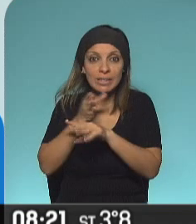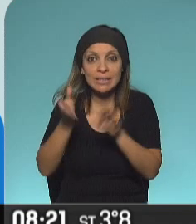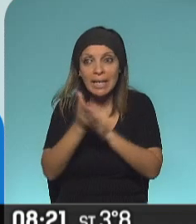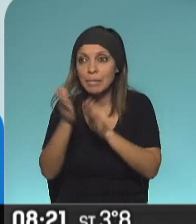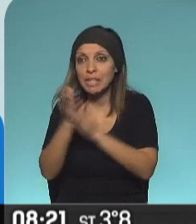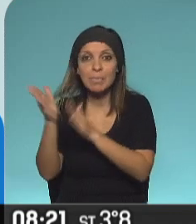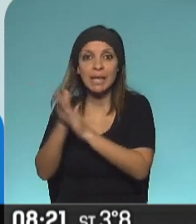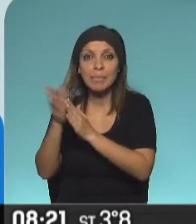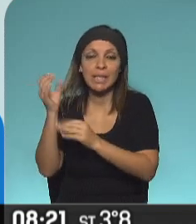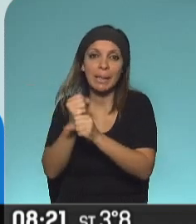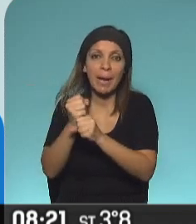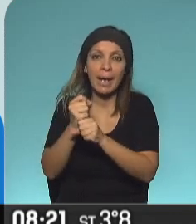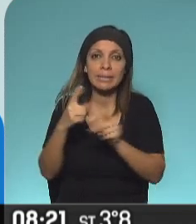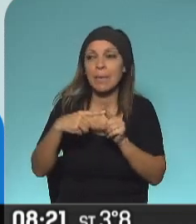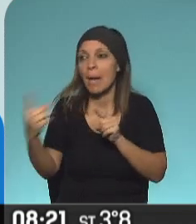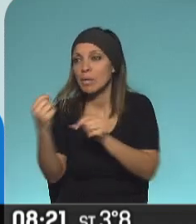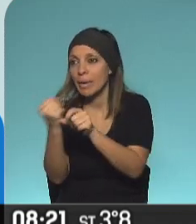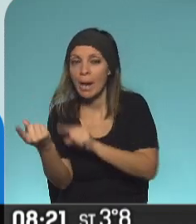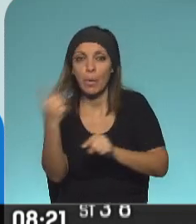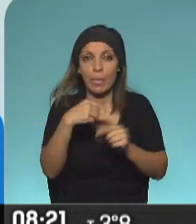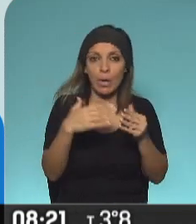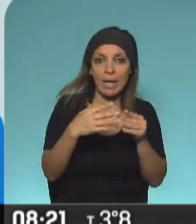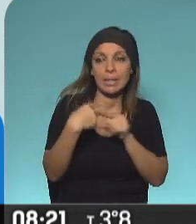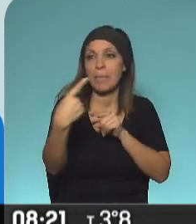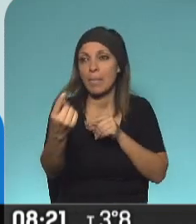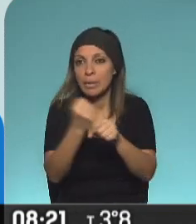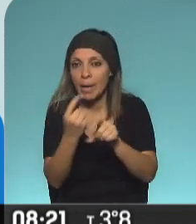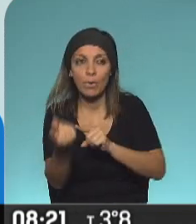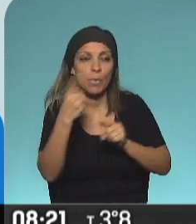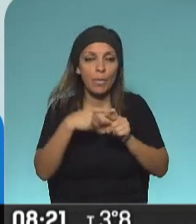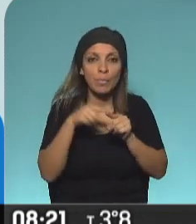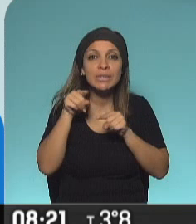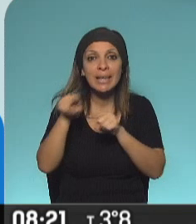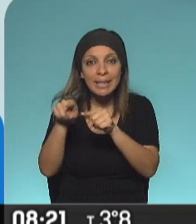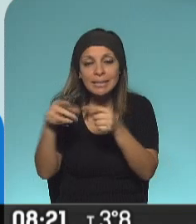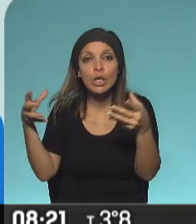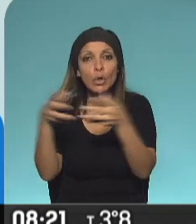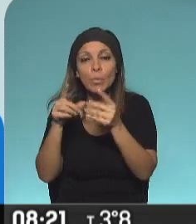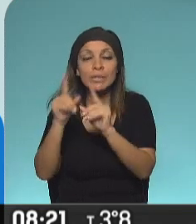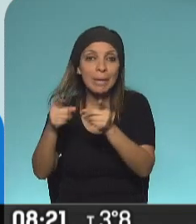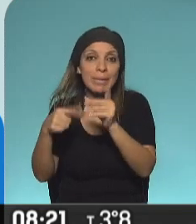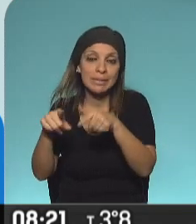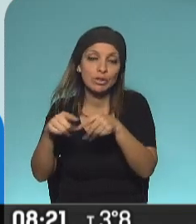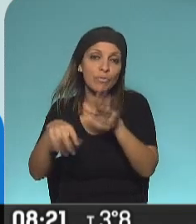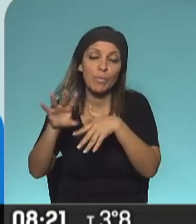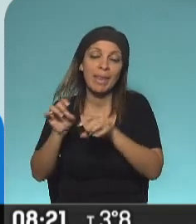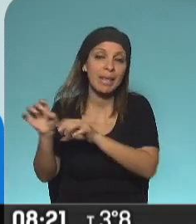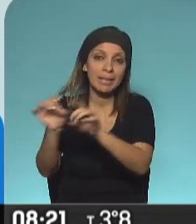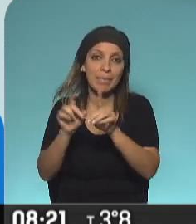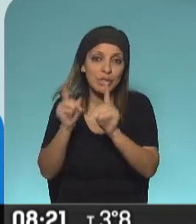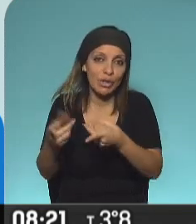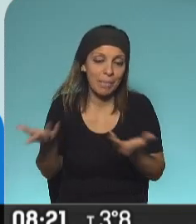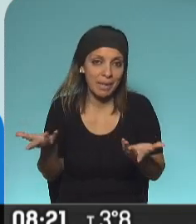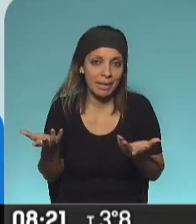vamos de un lado para el otro, de nuestra familia al trabajo, de un trabajo al otro. Somos los que generamos los mecanismos más potentes de transmisión. Y